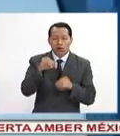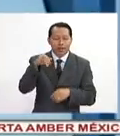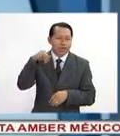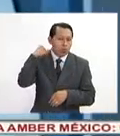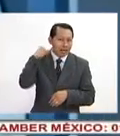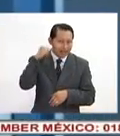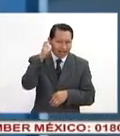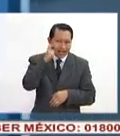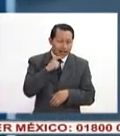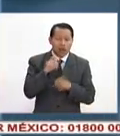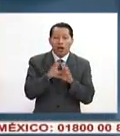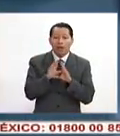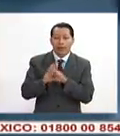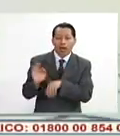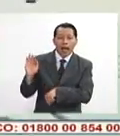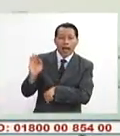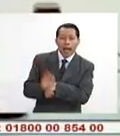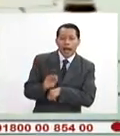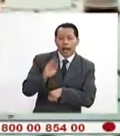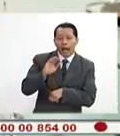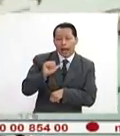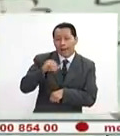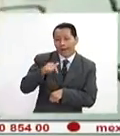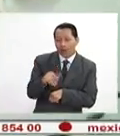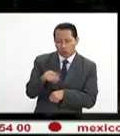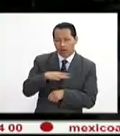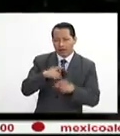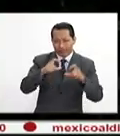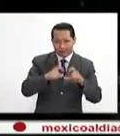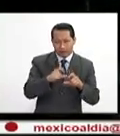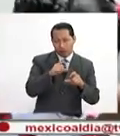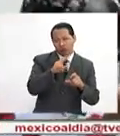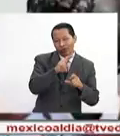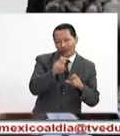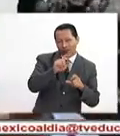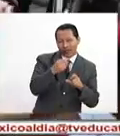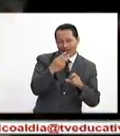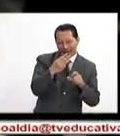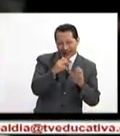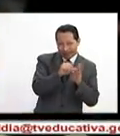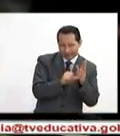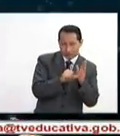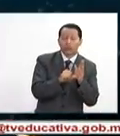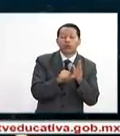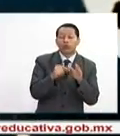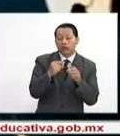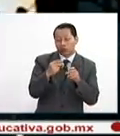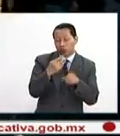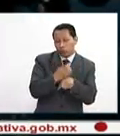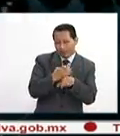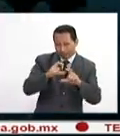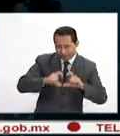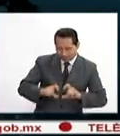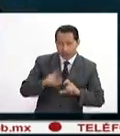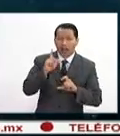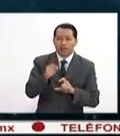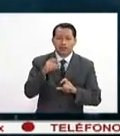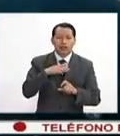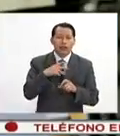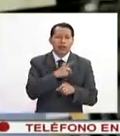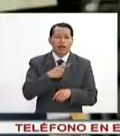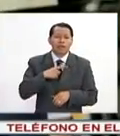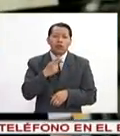Guerrero, quien fue amparada en contra de la fracción 9ª del artículo 223, que obliga a los medios de comunicación a